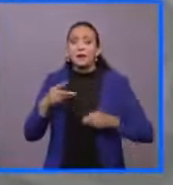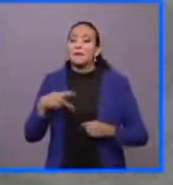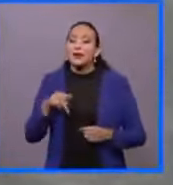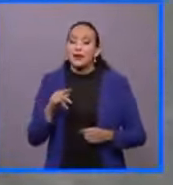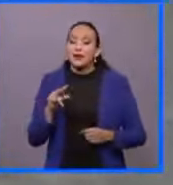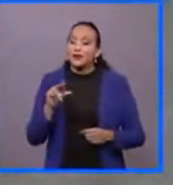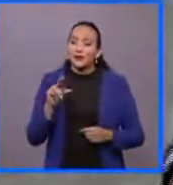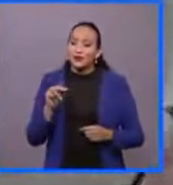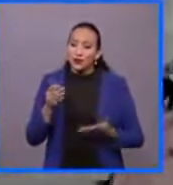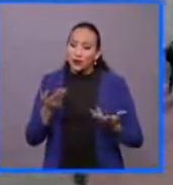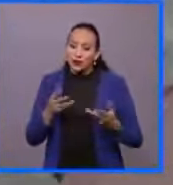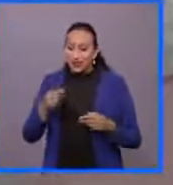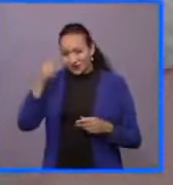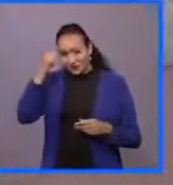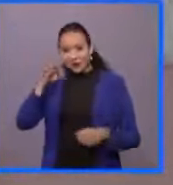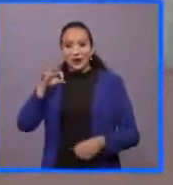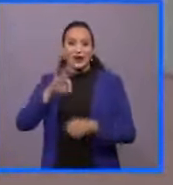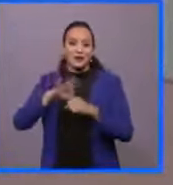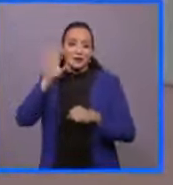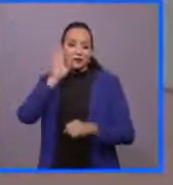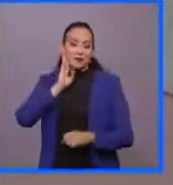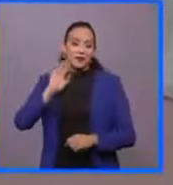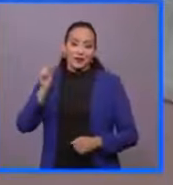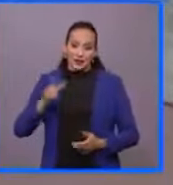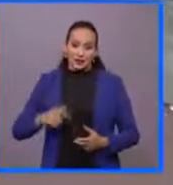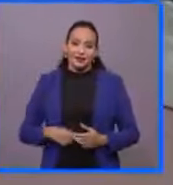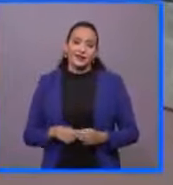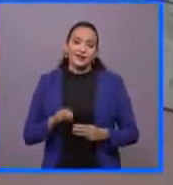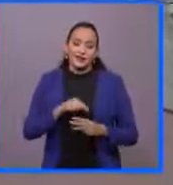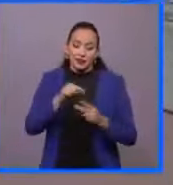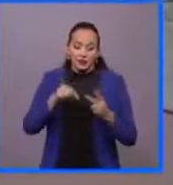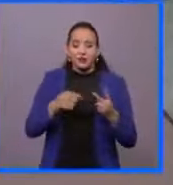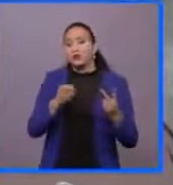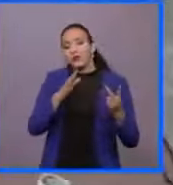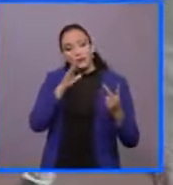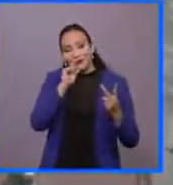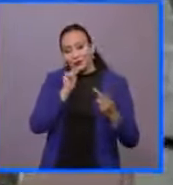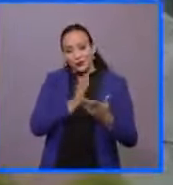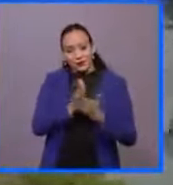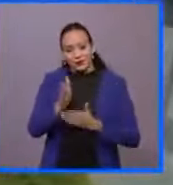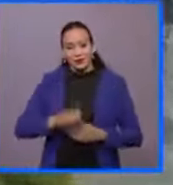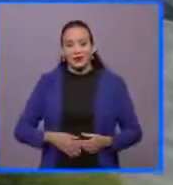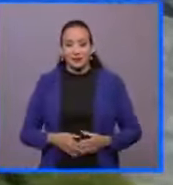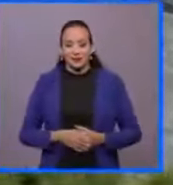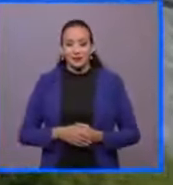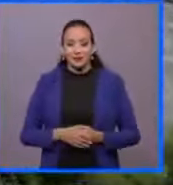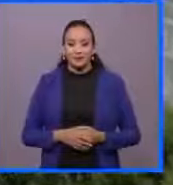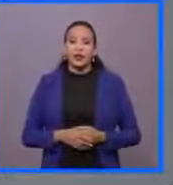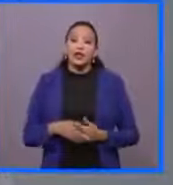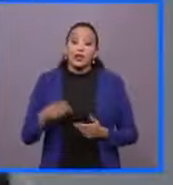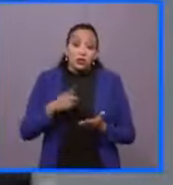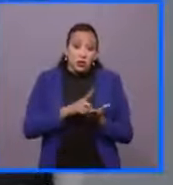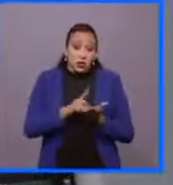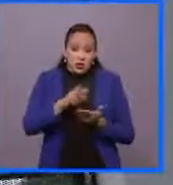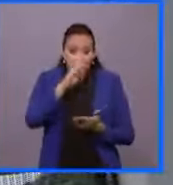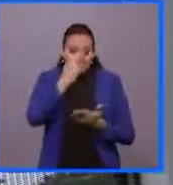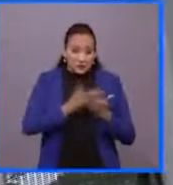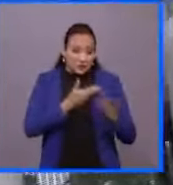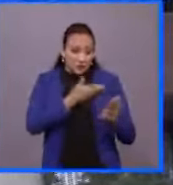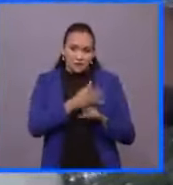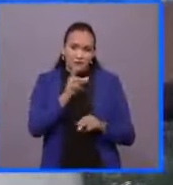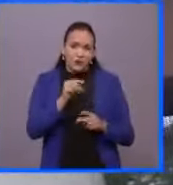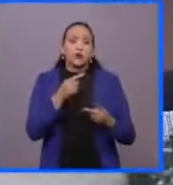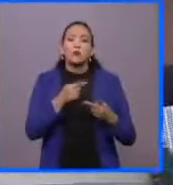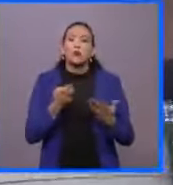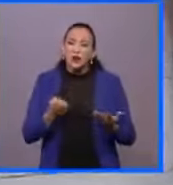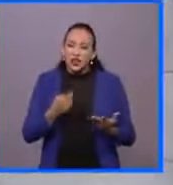lo hizo en la elección de ministras y ministros, razón por la cual no se ven afectados sus derechos. Por estas razones propone desechar